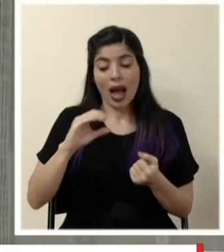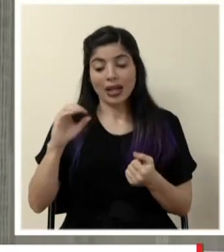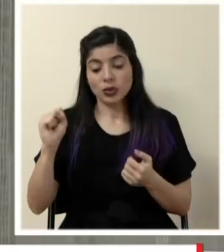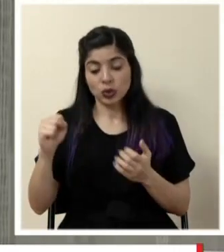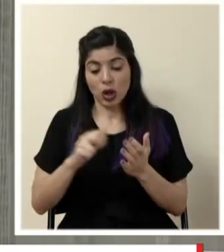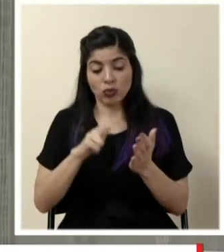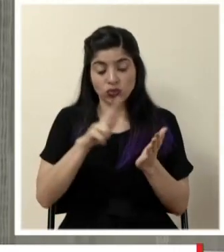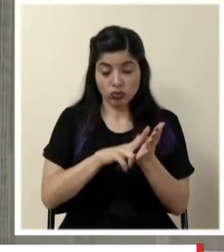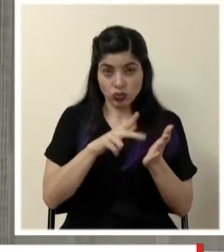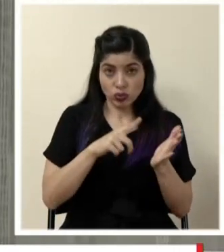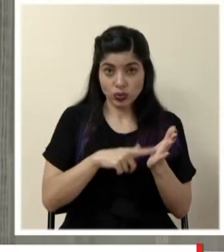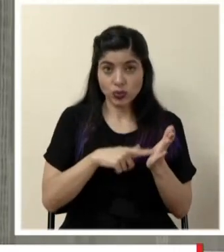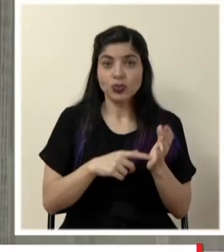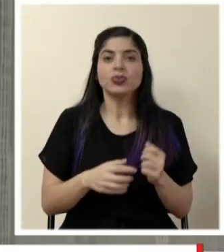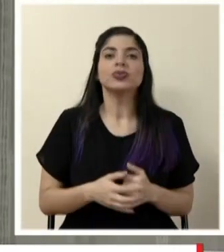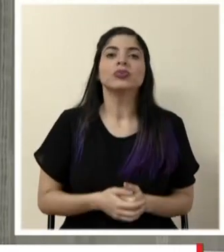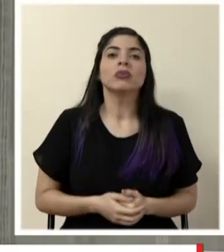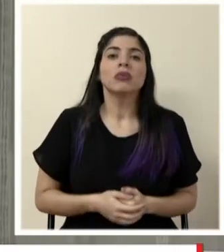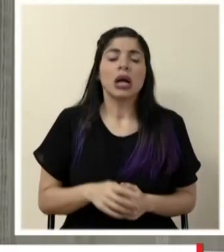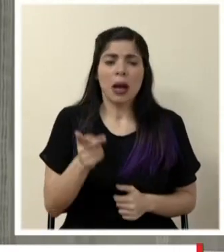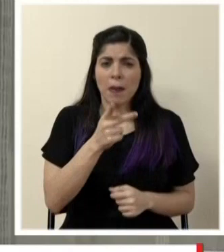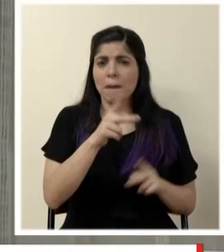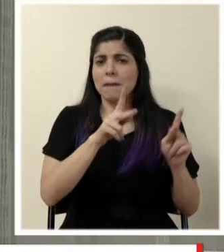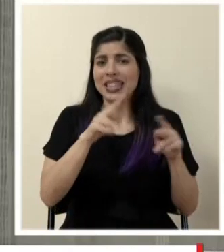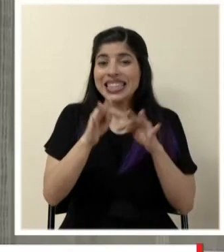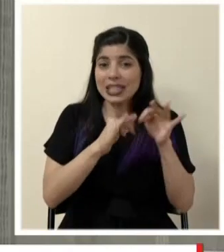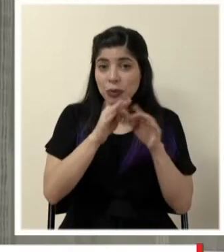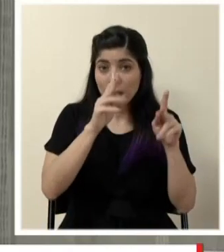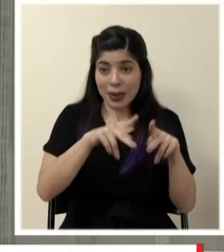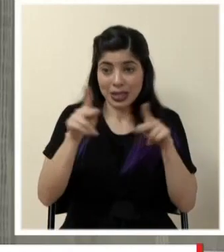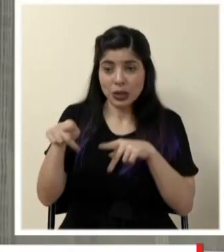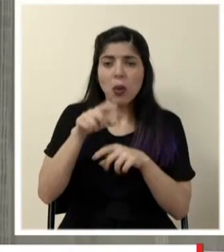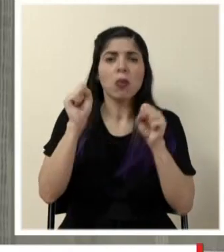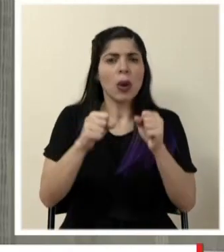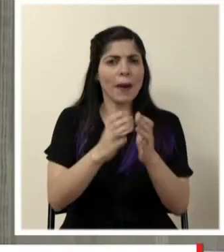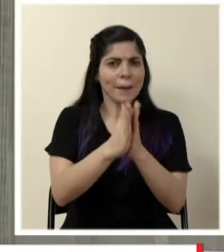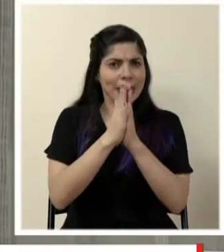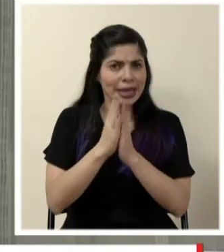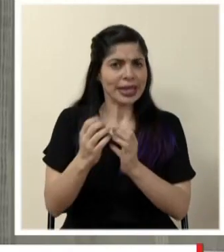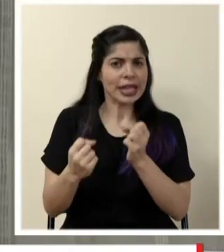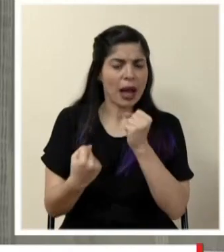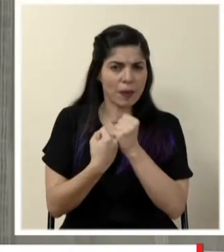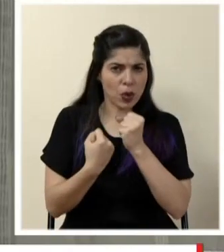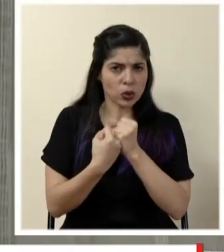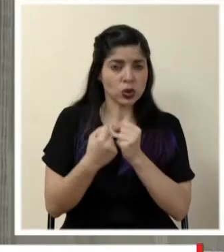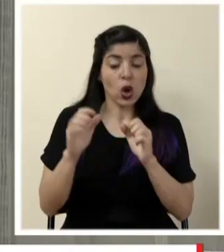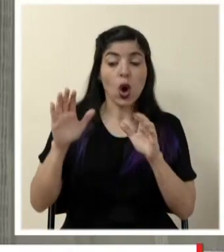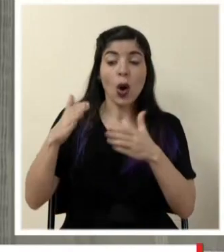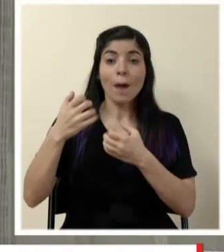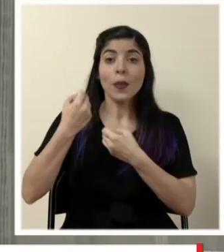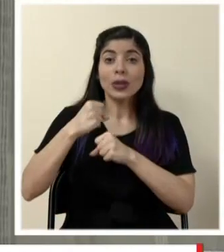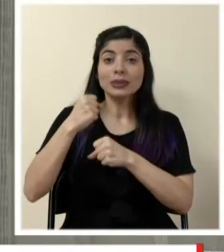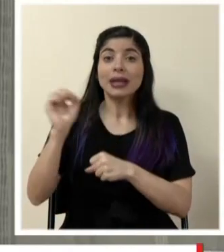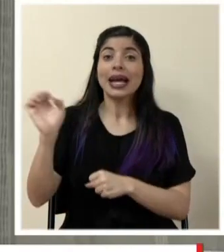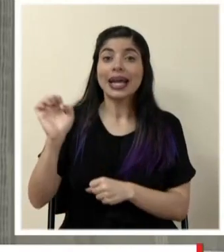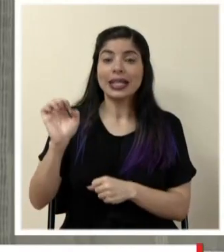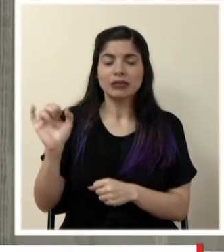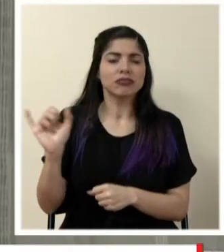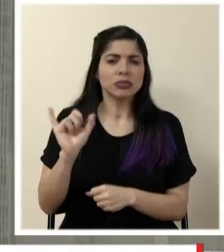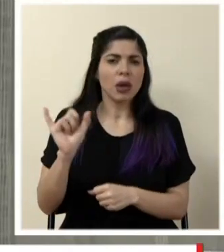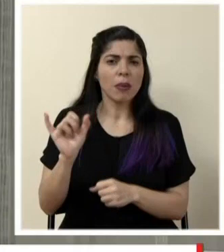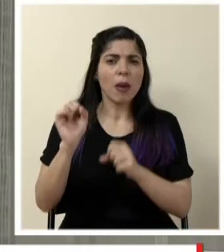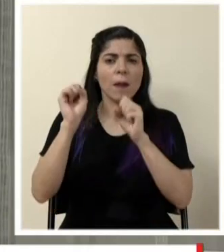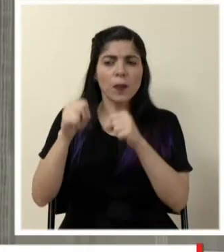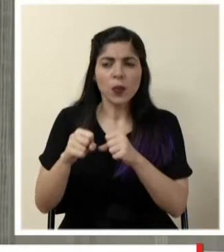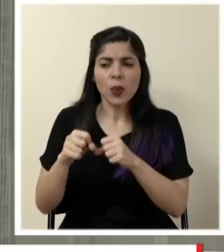Seguro Social también, pueden solicitar la asistencia, y por medio del Comité Municipal de Emergencia también les